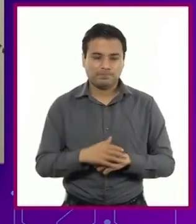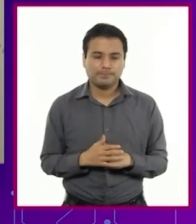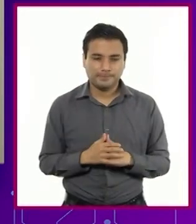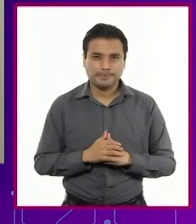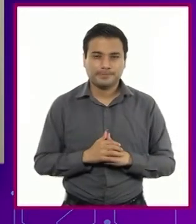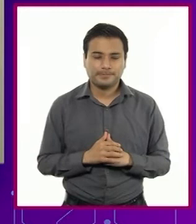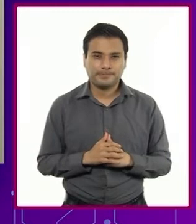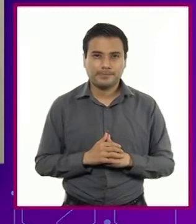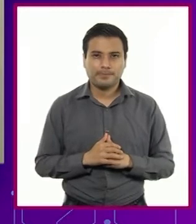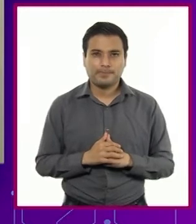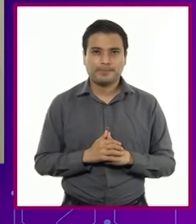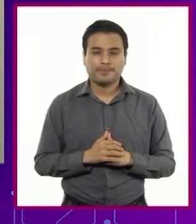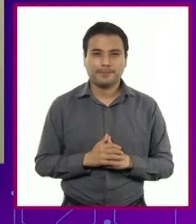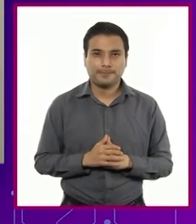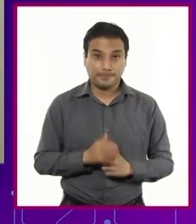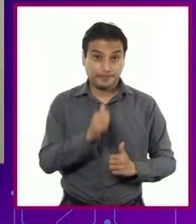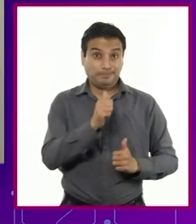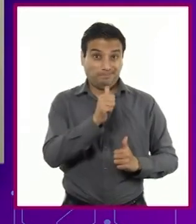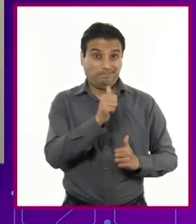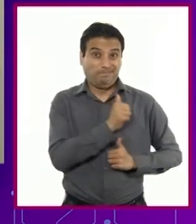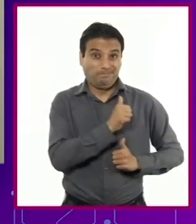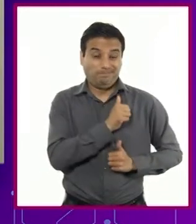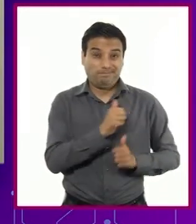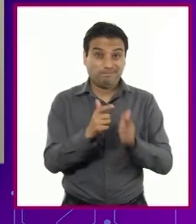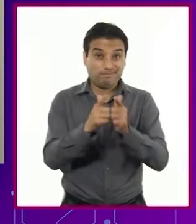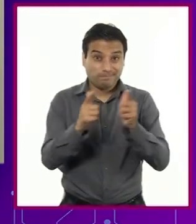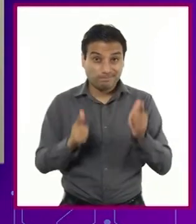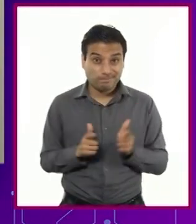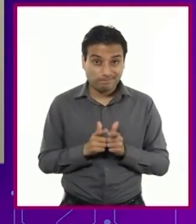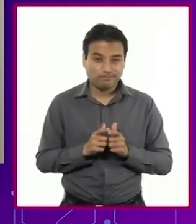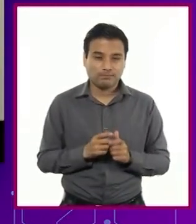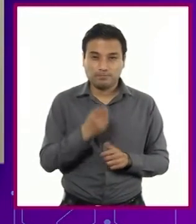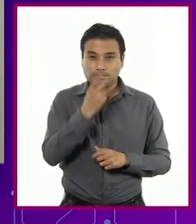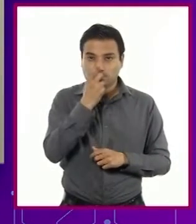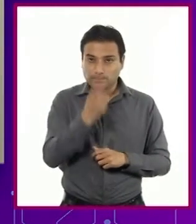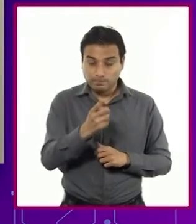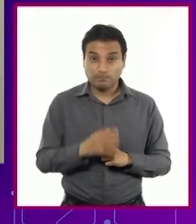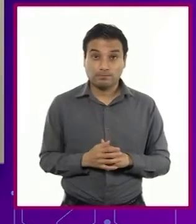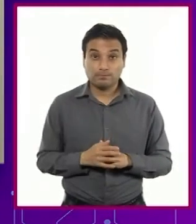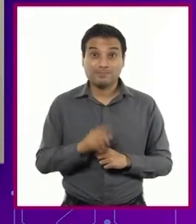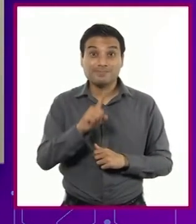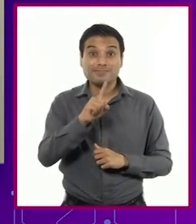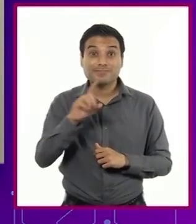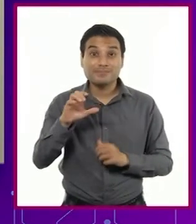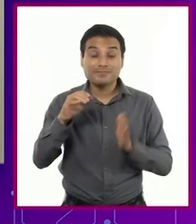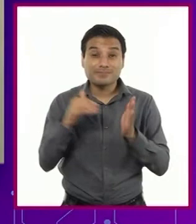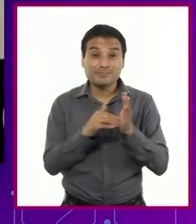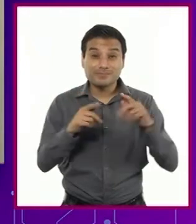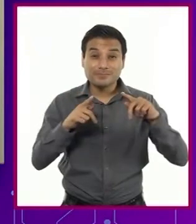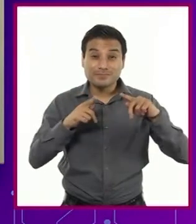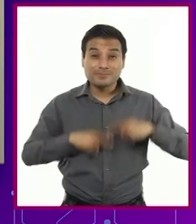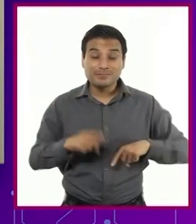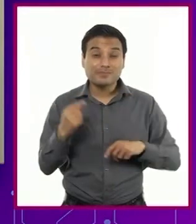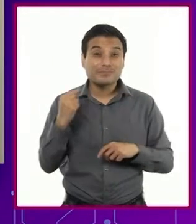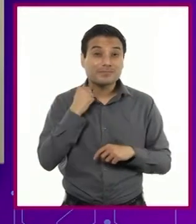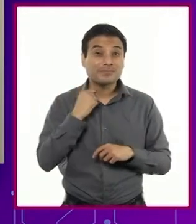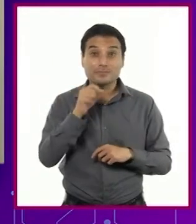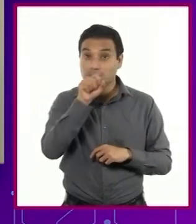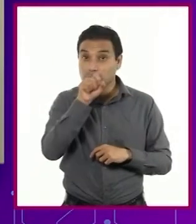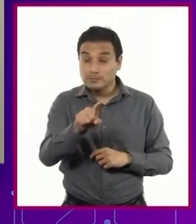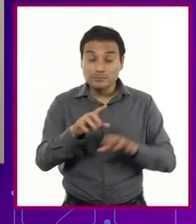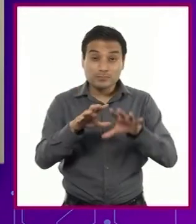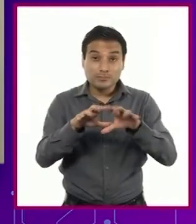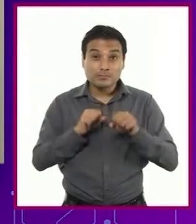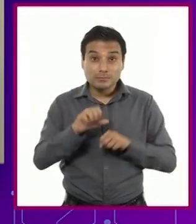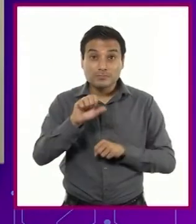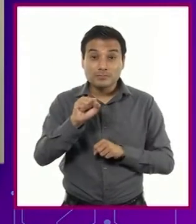nación. El ejército de Ongwen ha sido señalado por la muerte de más de 100,000 personas y el secuestro de